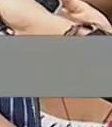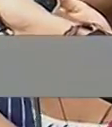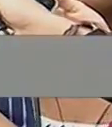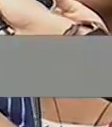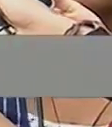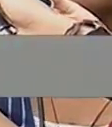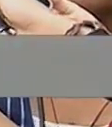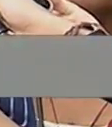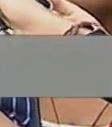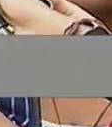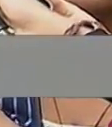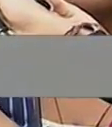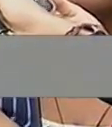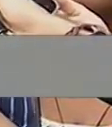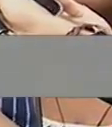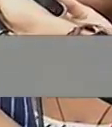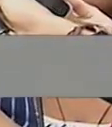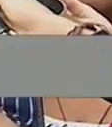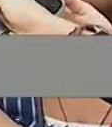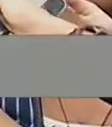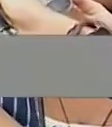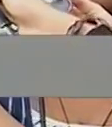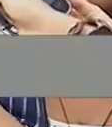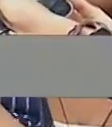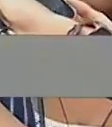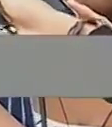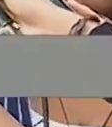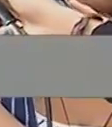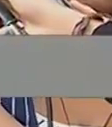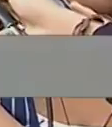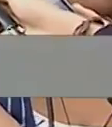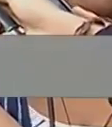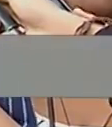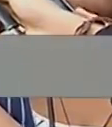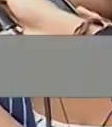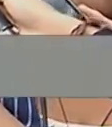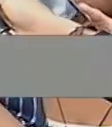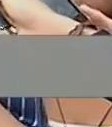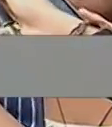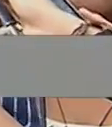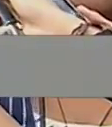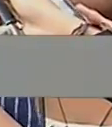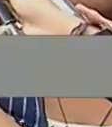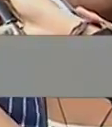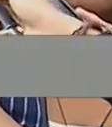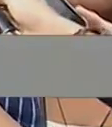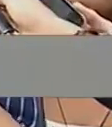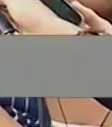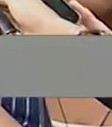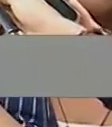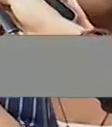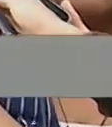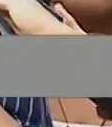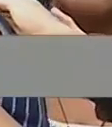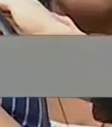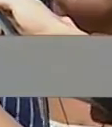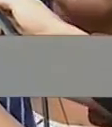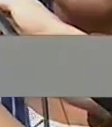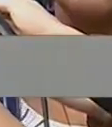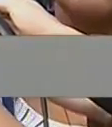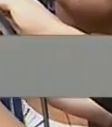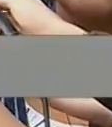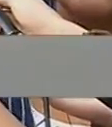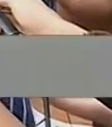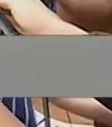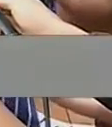el oro al servicio de la patria diversificaría la fuente de ingreso desde el punto de vista económico